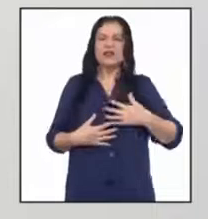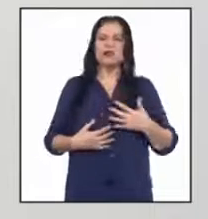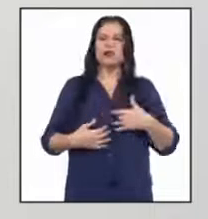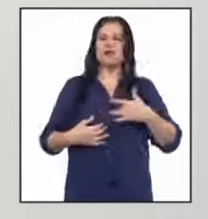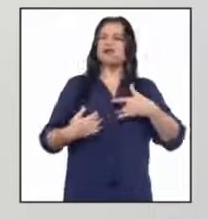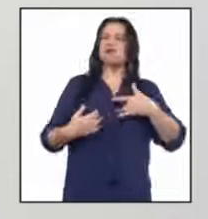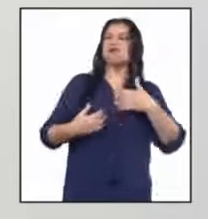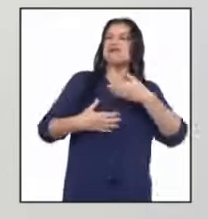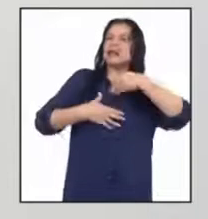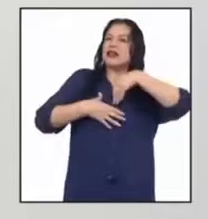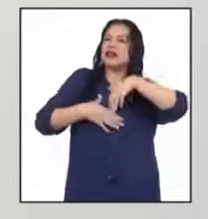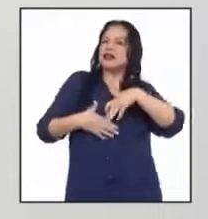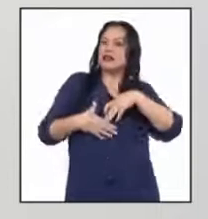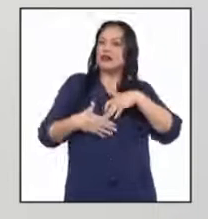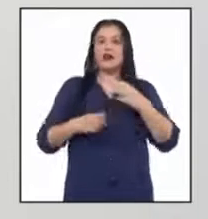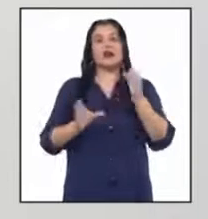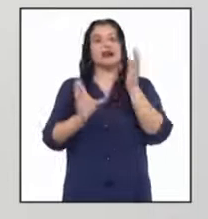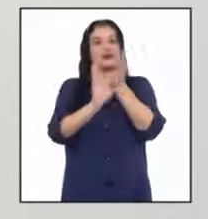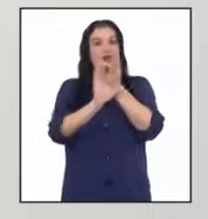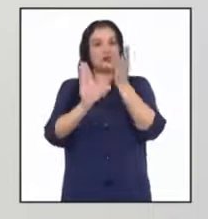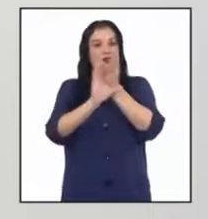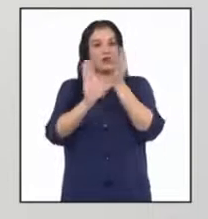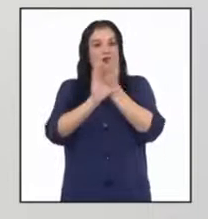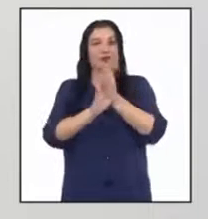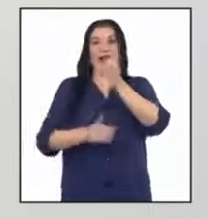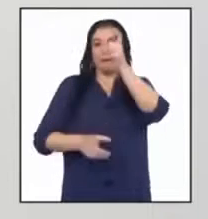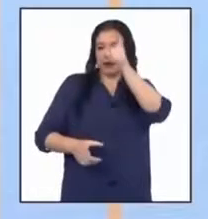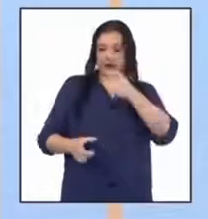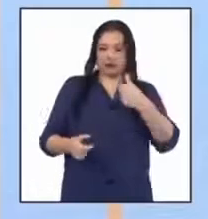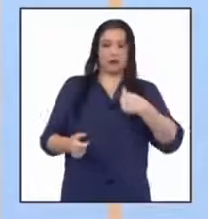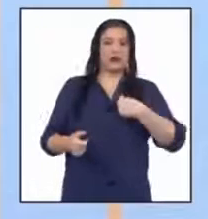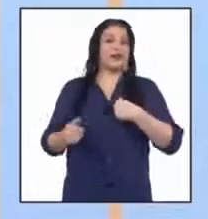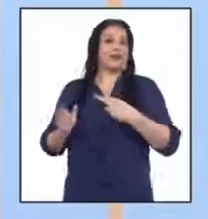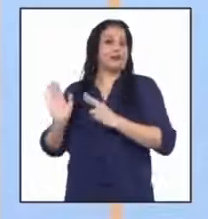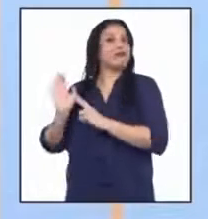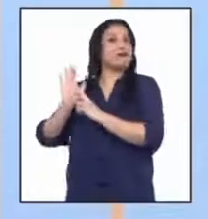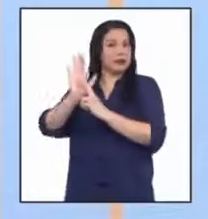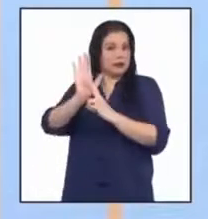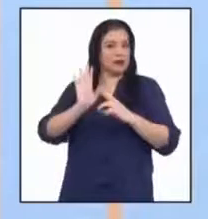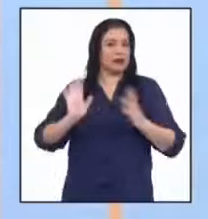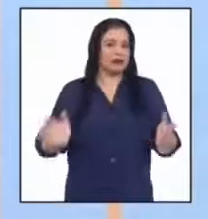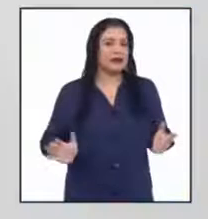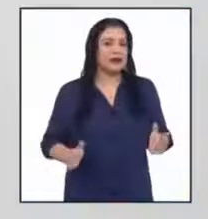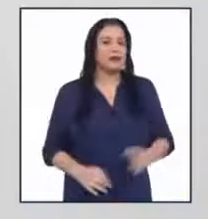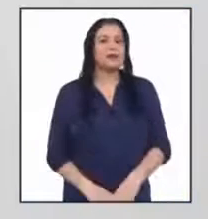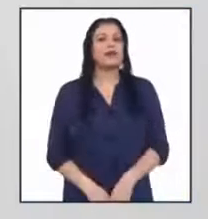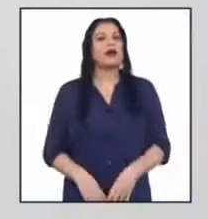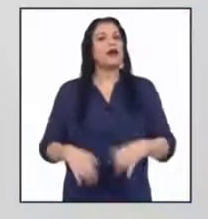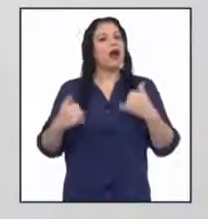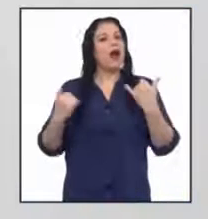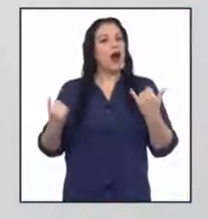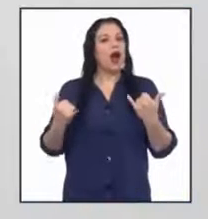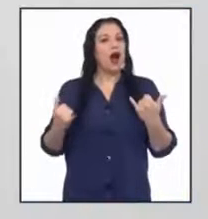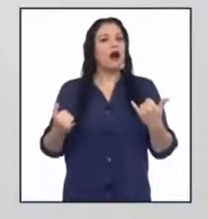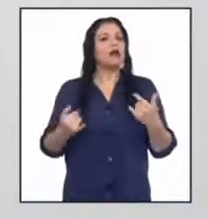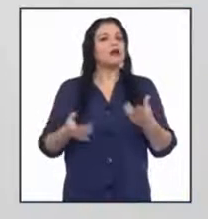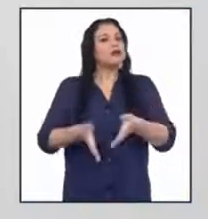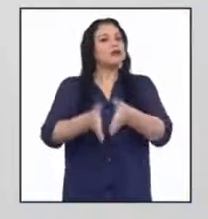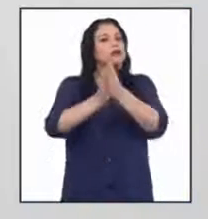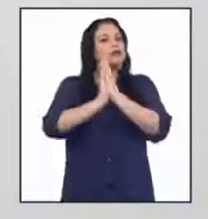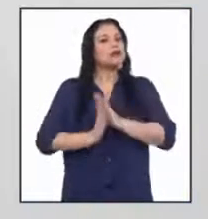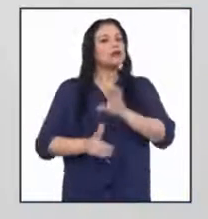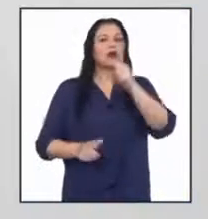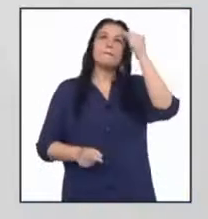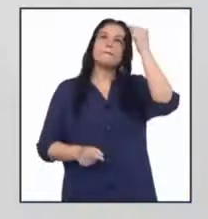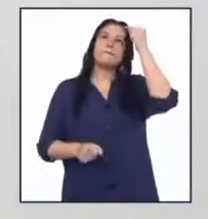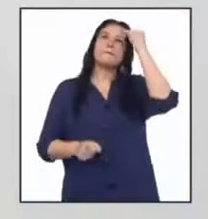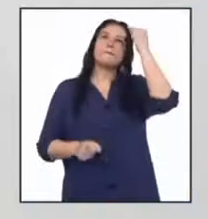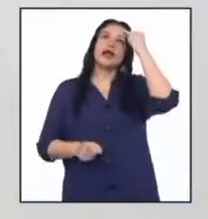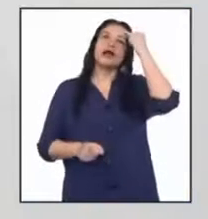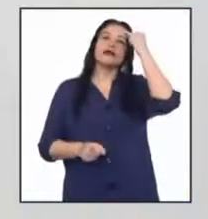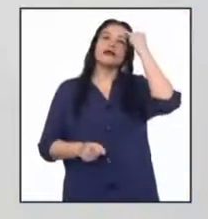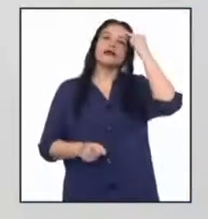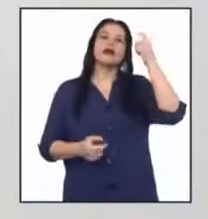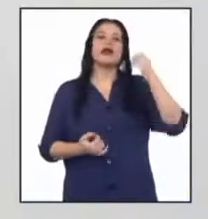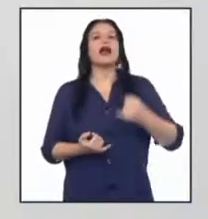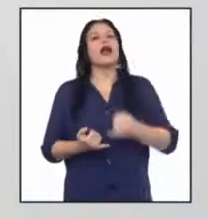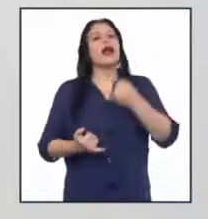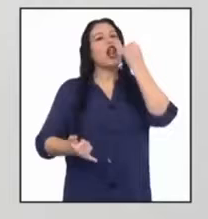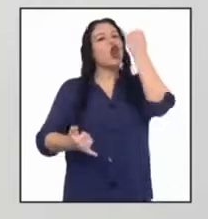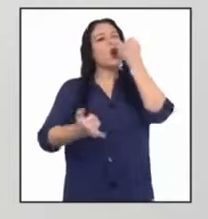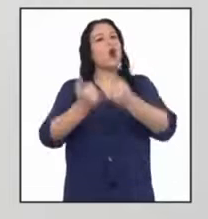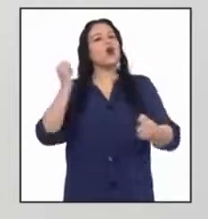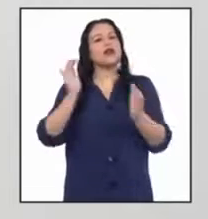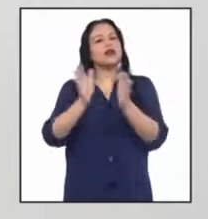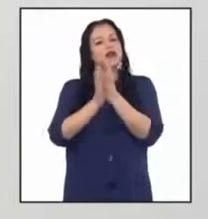cabo y la psicología del personaje que representa. Ahora les voy a pedir que piensen en el último libro